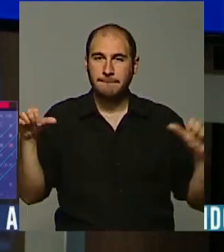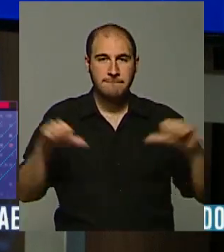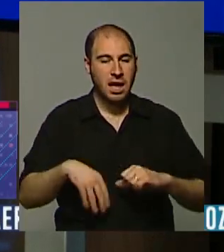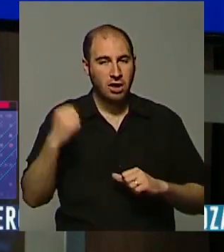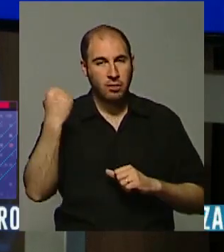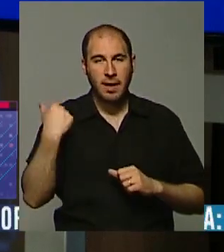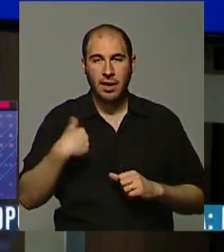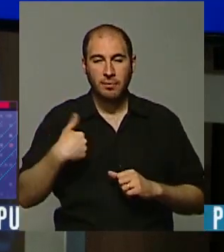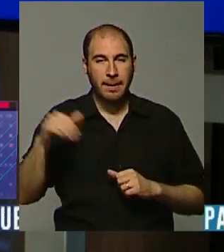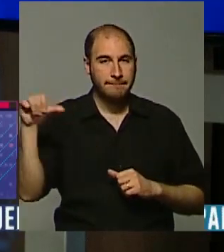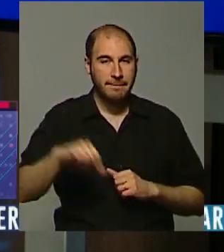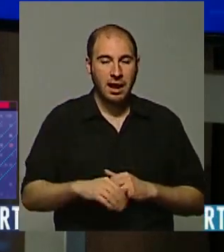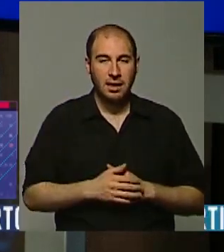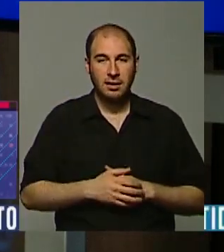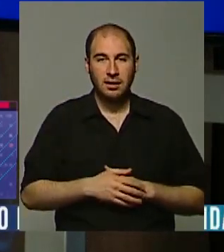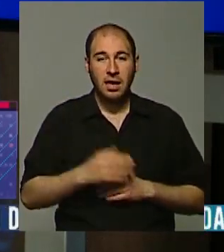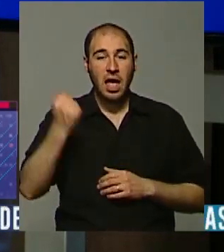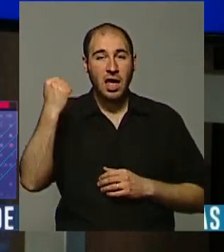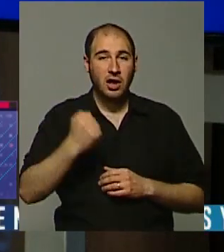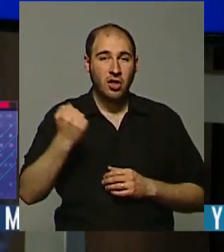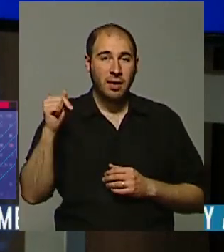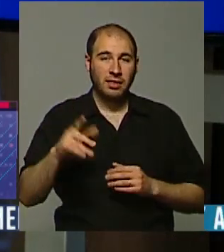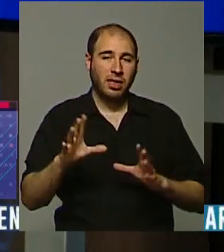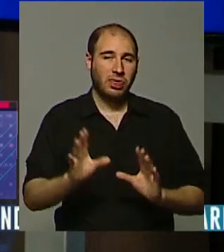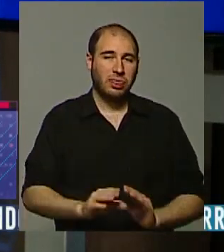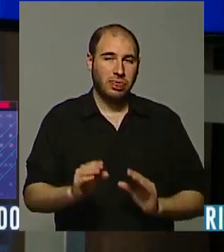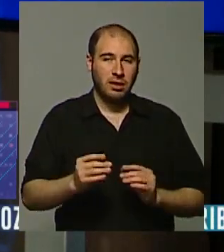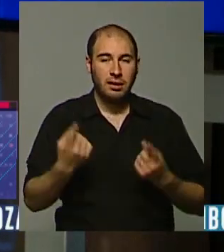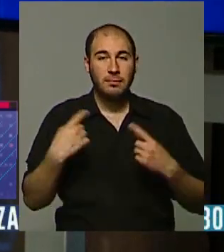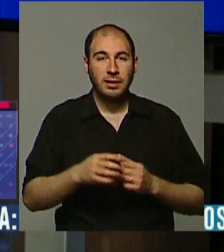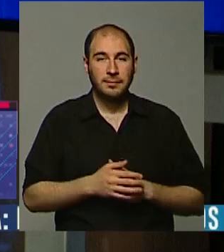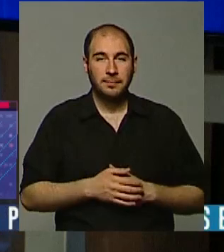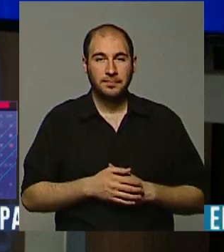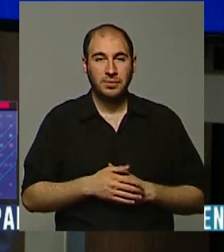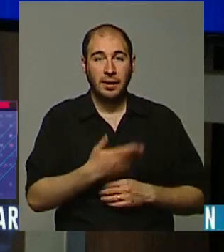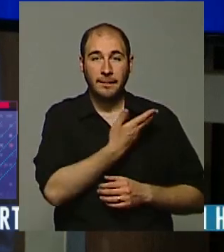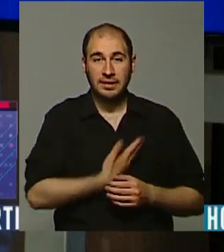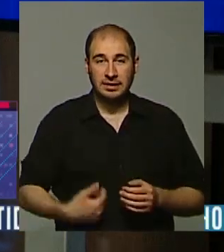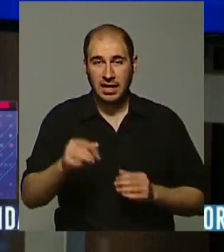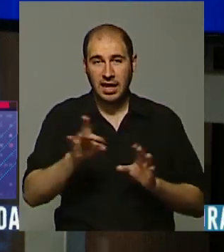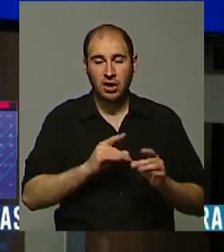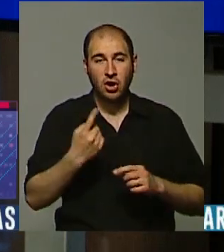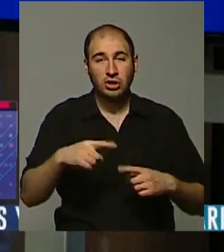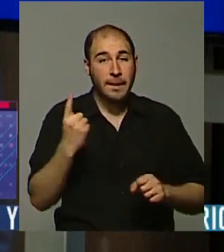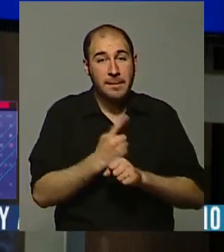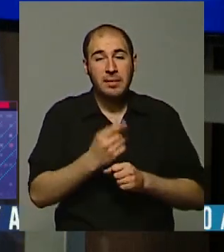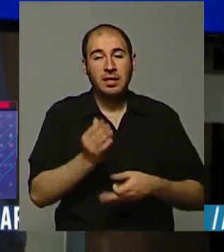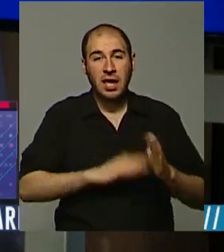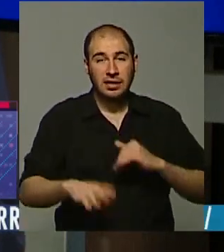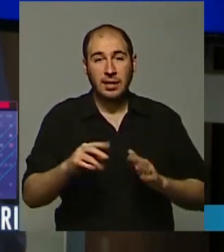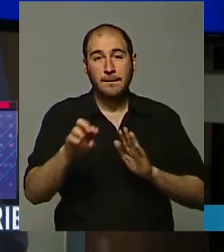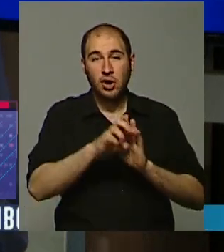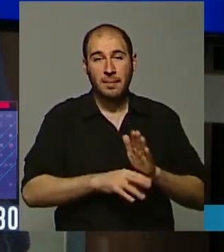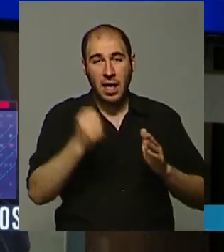nuestra economía, implica que tenemos una economía sumamente débil, pero el presidente electo lo primero que tiene que hacer es un